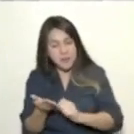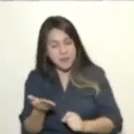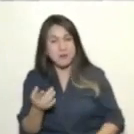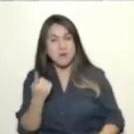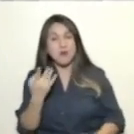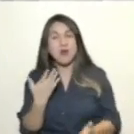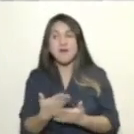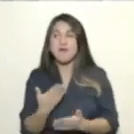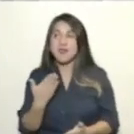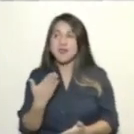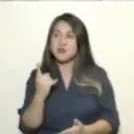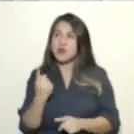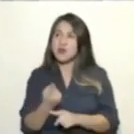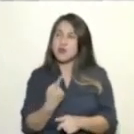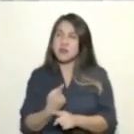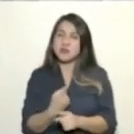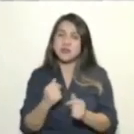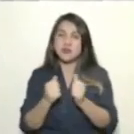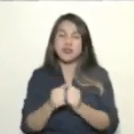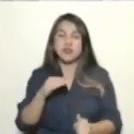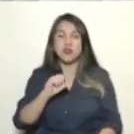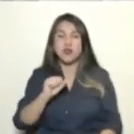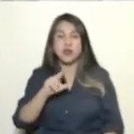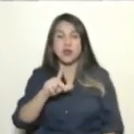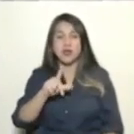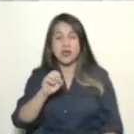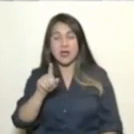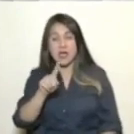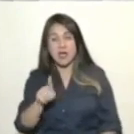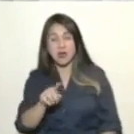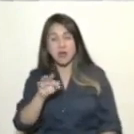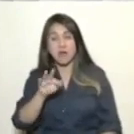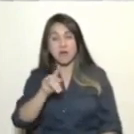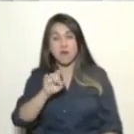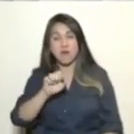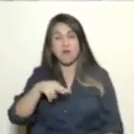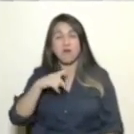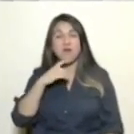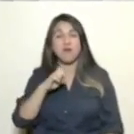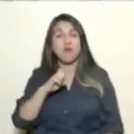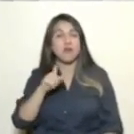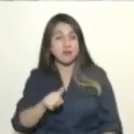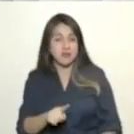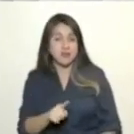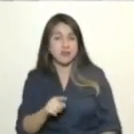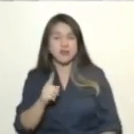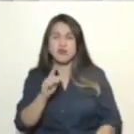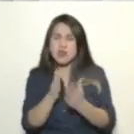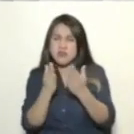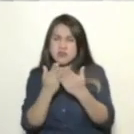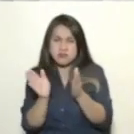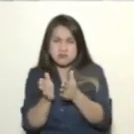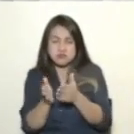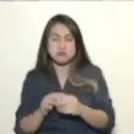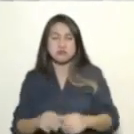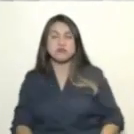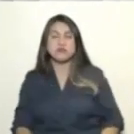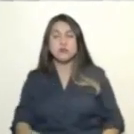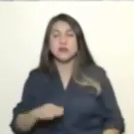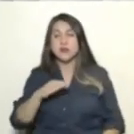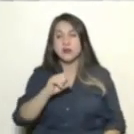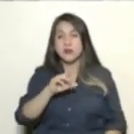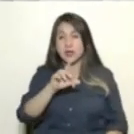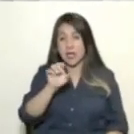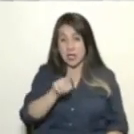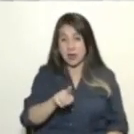Escribimos una vez unas conversaciones con Carlos Fuentes. Sí, hay un libro, dice. Un librito. Y Carlos